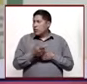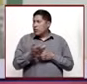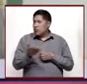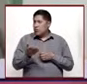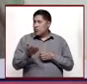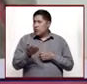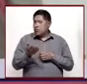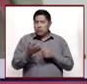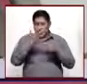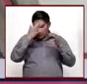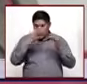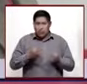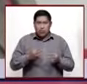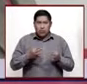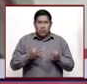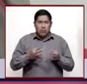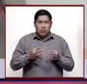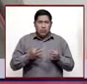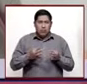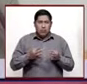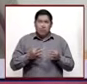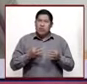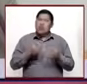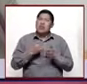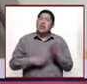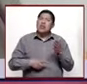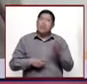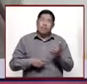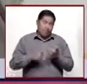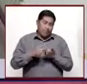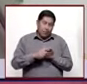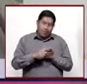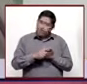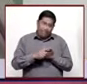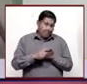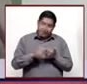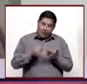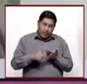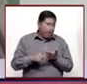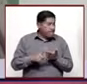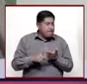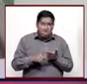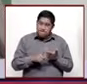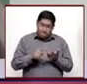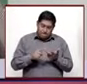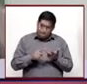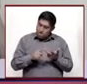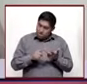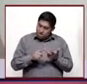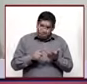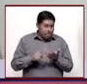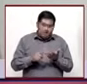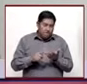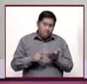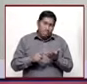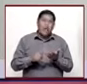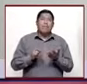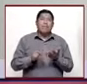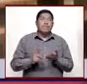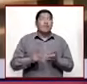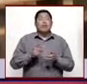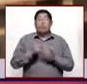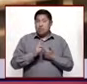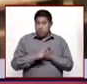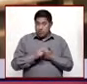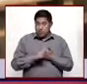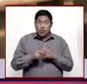las determinaciones han sido en el sentido de observar las cuatro preguntas. Me explico. La